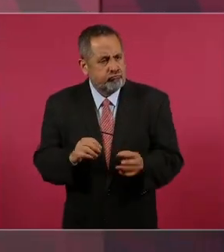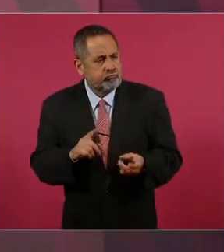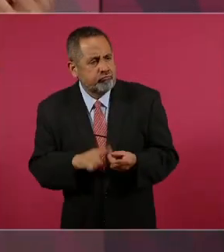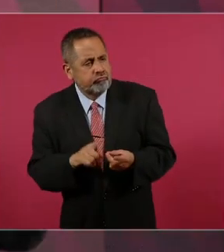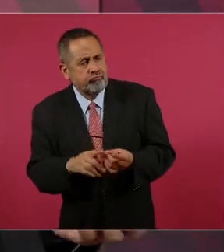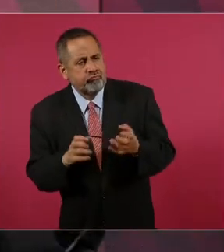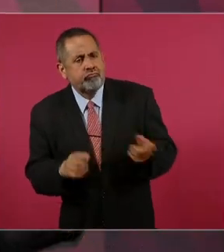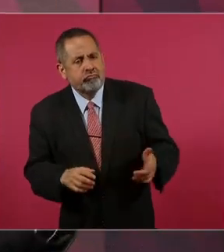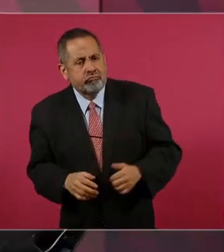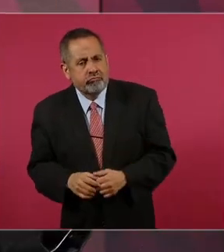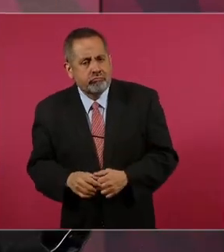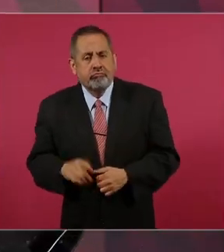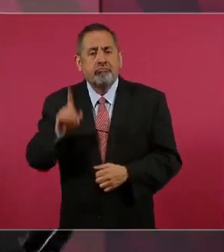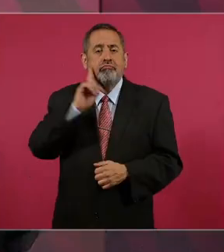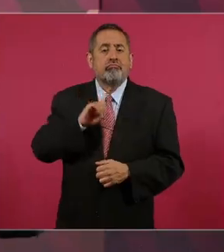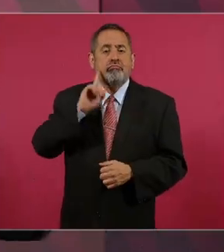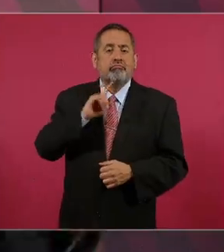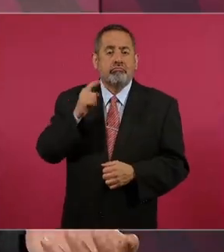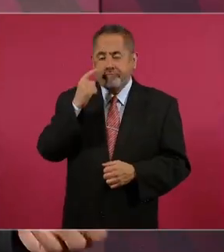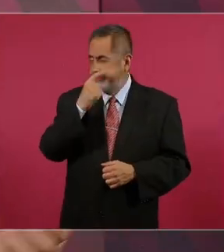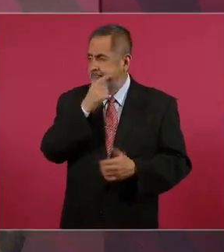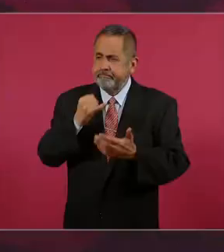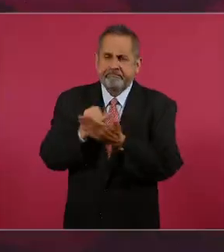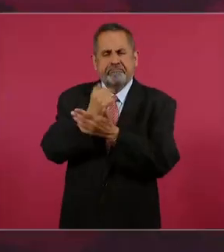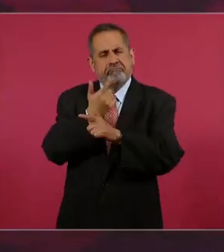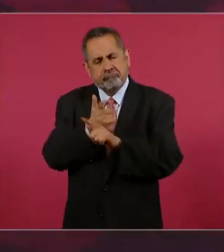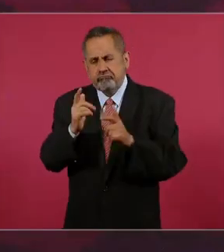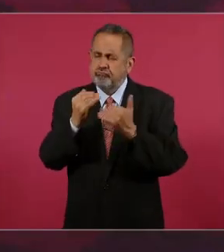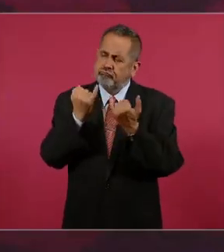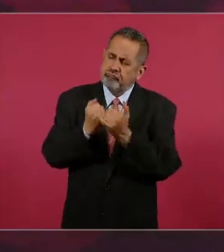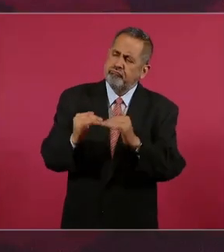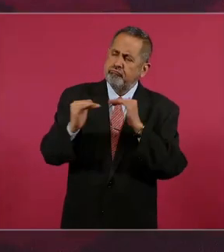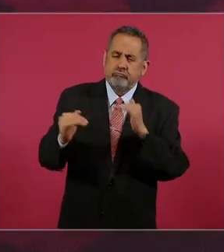Las demócratas, los demócratas.